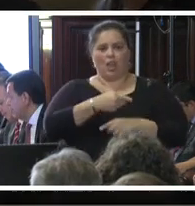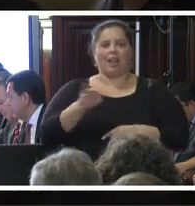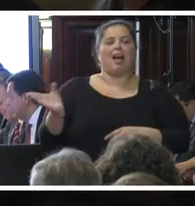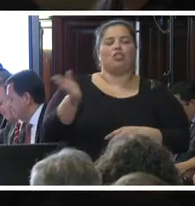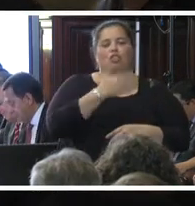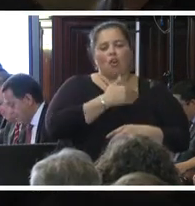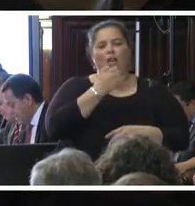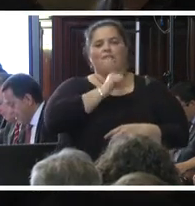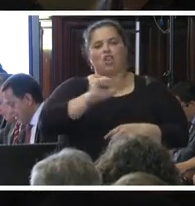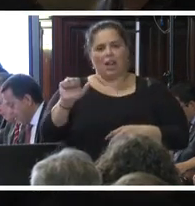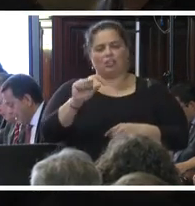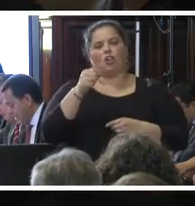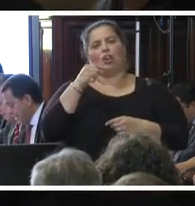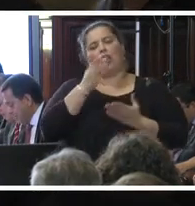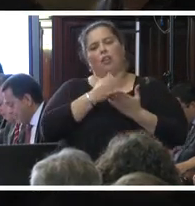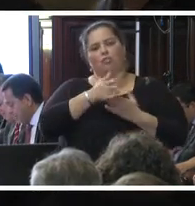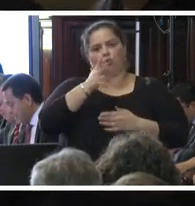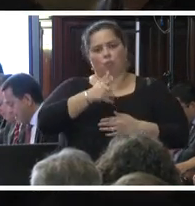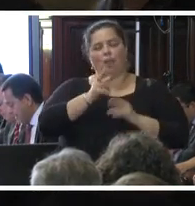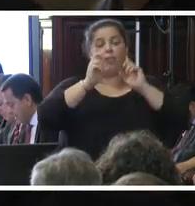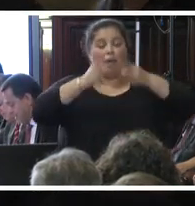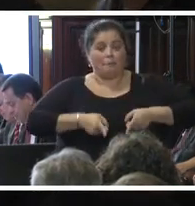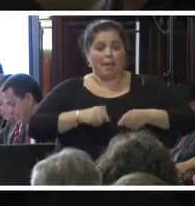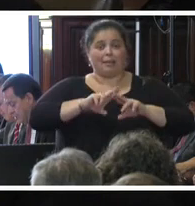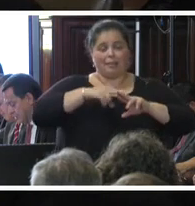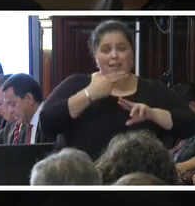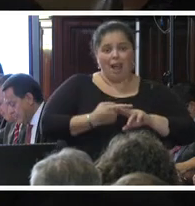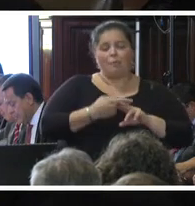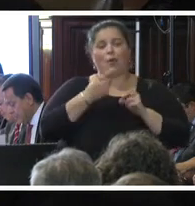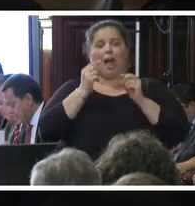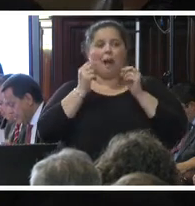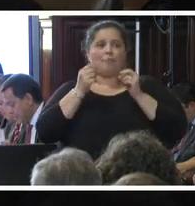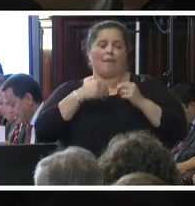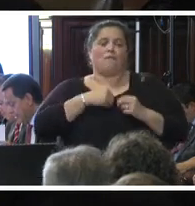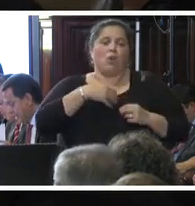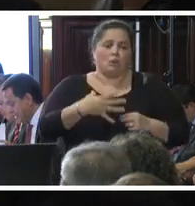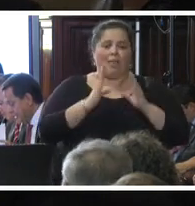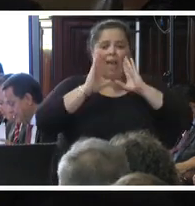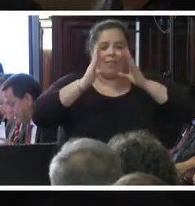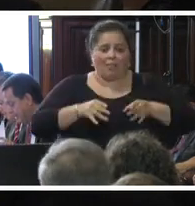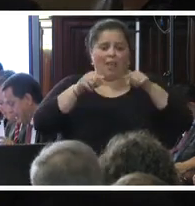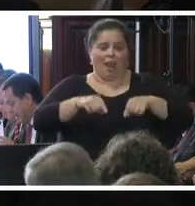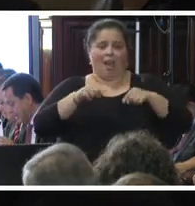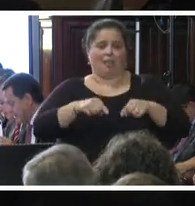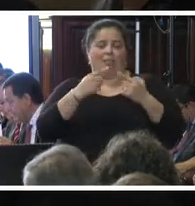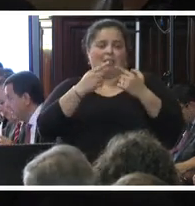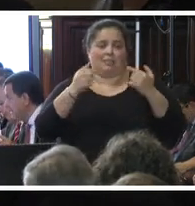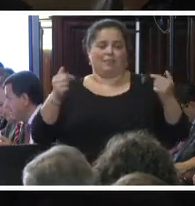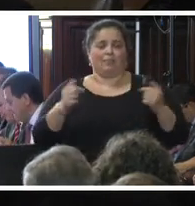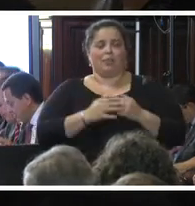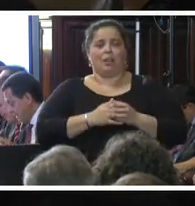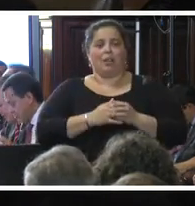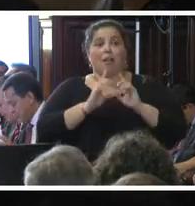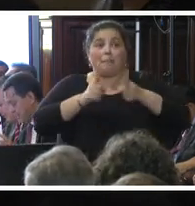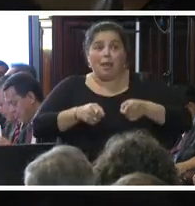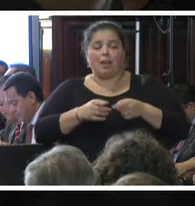derechos humanos. También reiteramos la voluntad de atender estas violaciones y el compromiso de eficientar las acciones para la protección efectiva